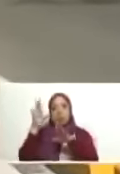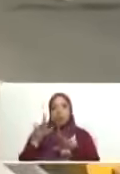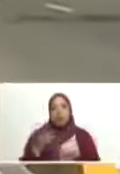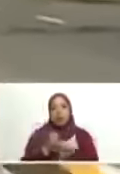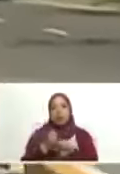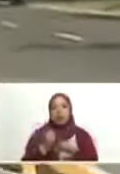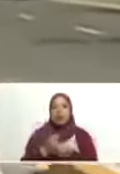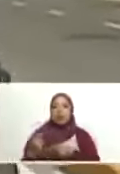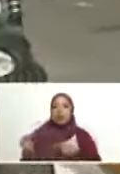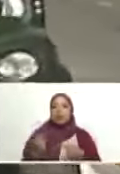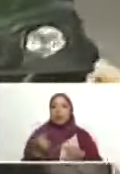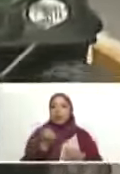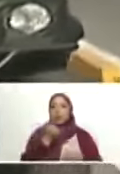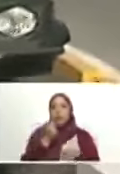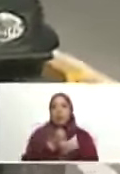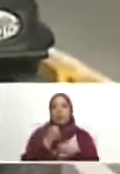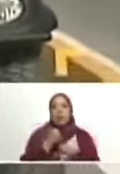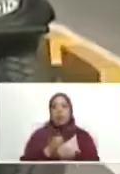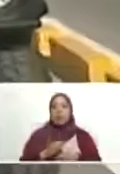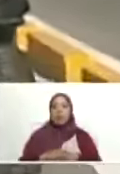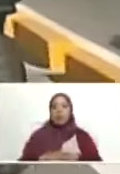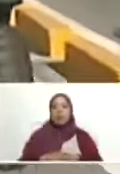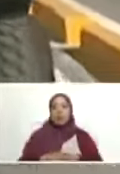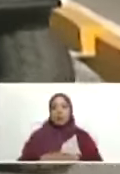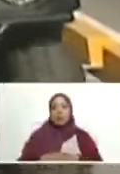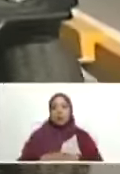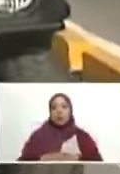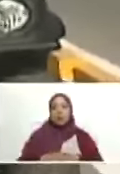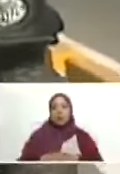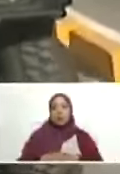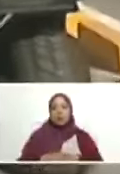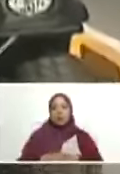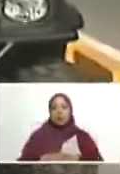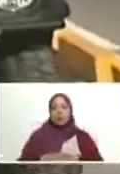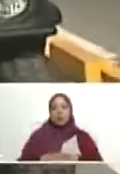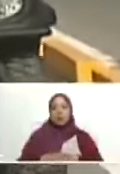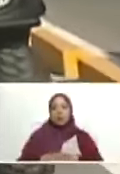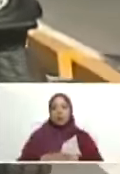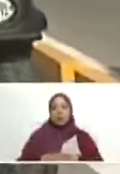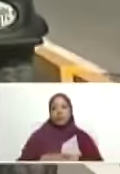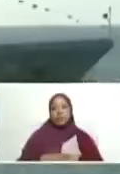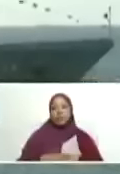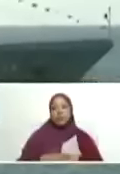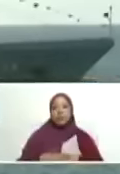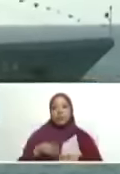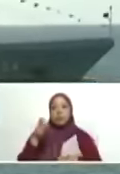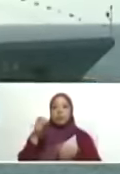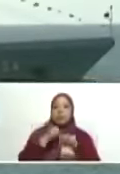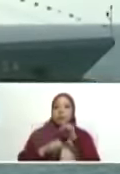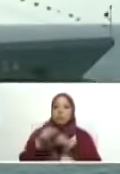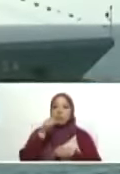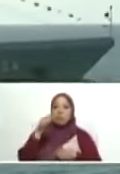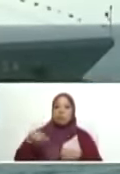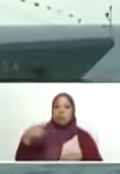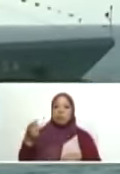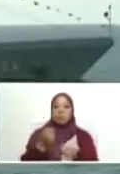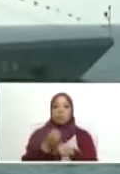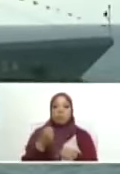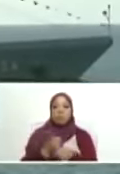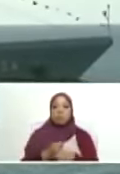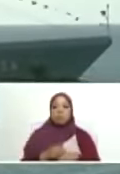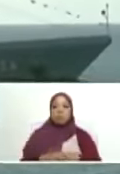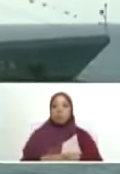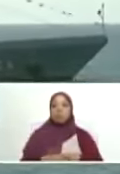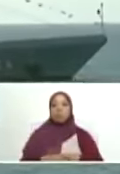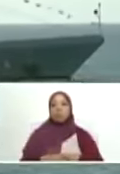Allá están los barcos de la Armada Bolivariana, prestos para defender. Mira, la gente haciendo